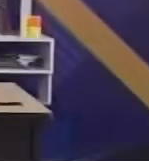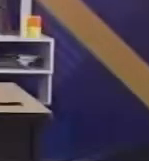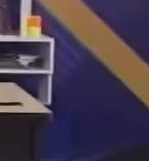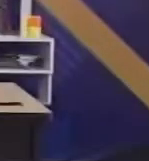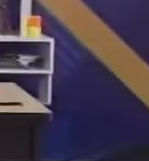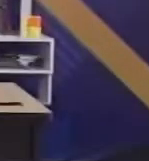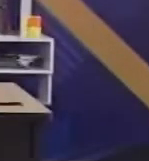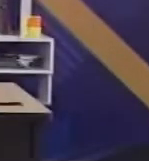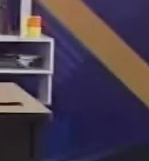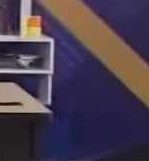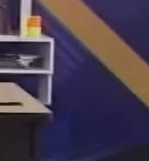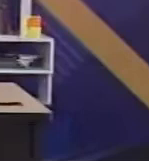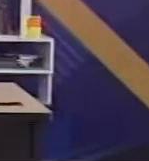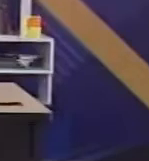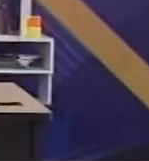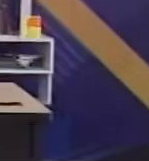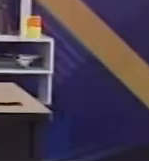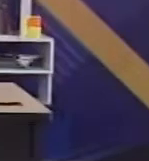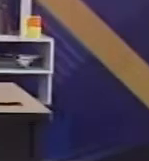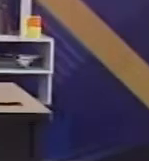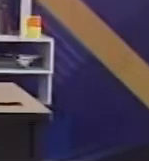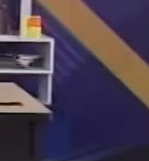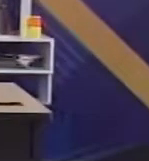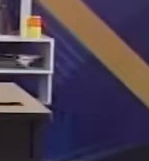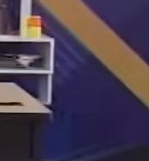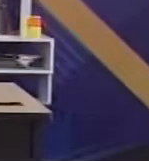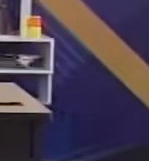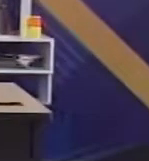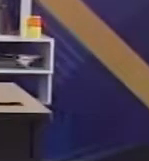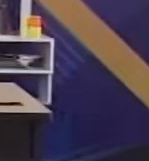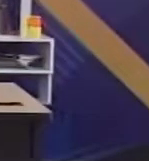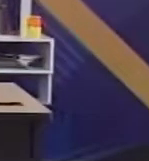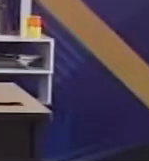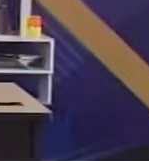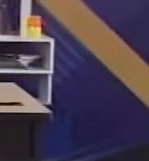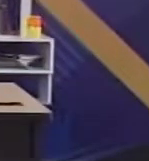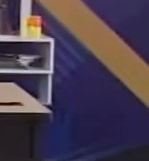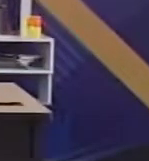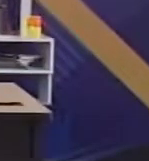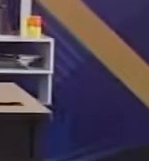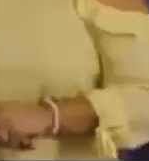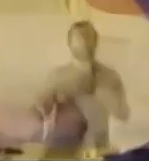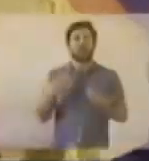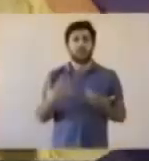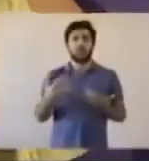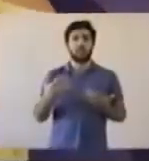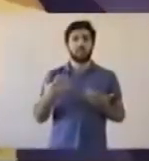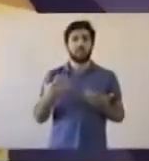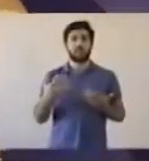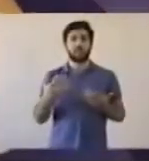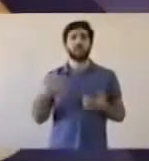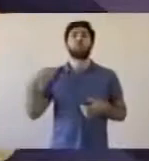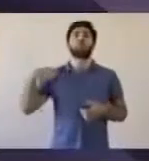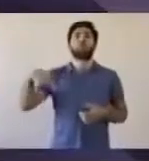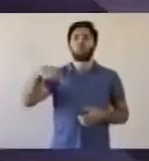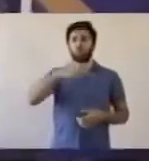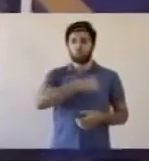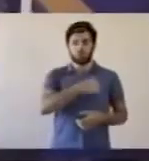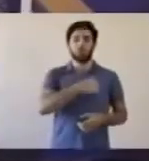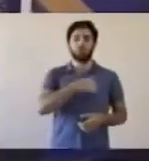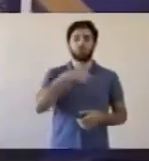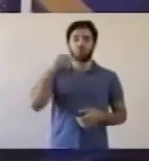en casa y lava tus manos con agua y con jabón. Hoy hablaremos sobre las